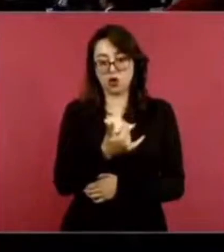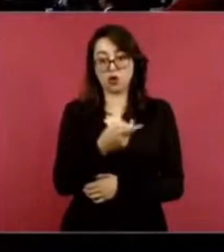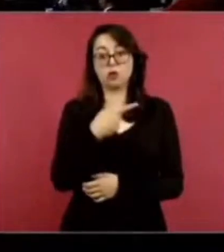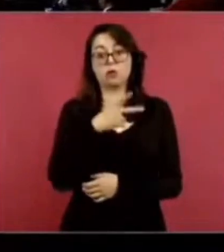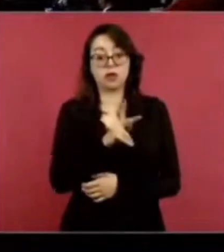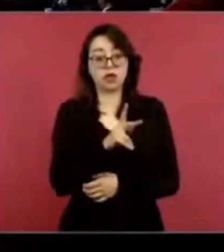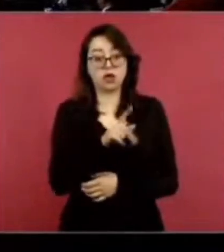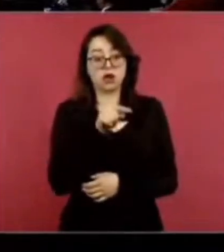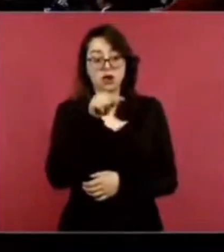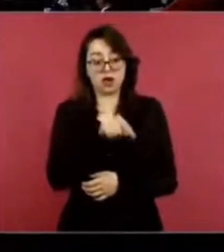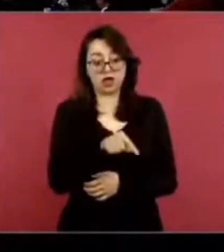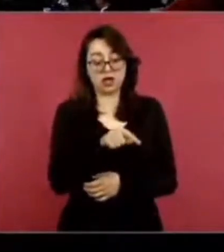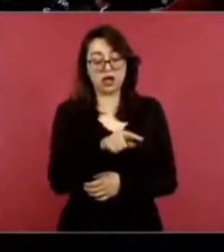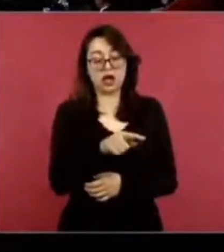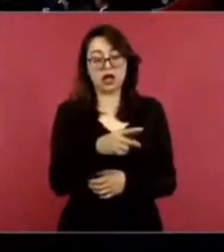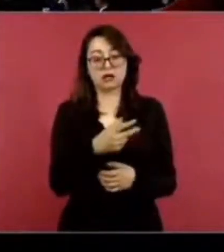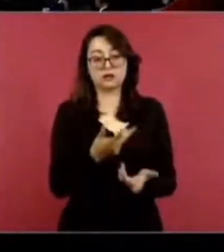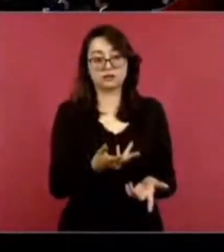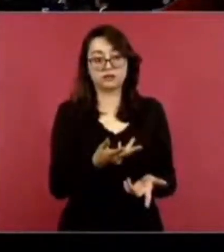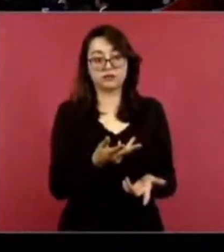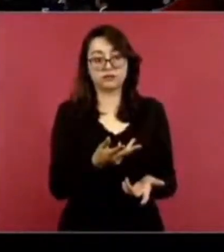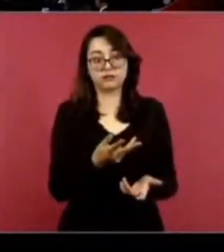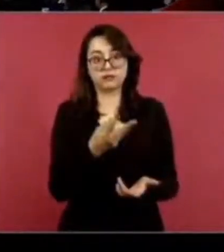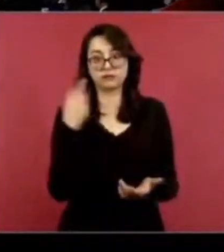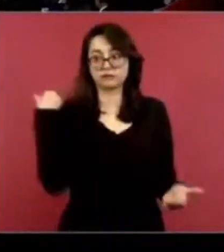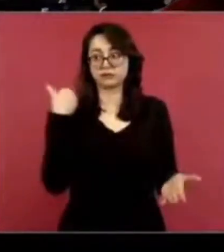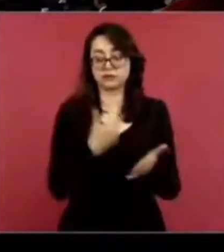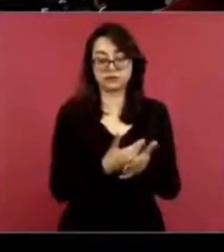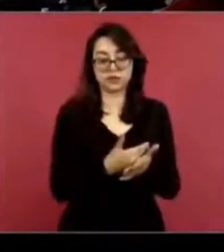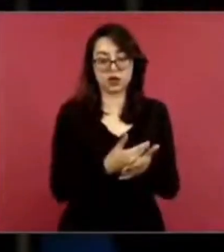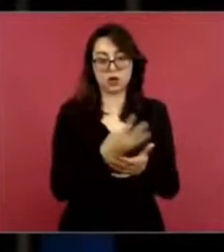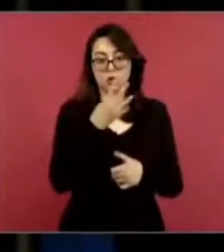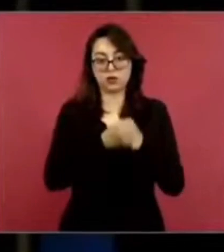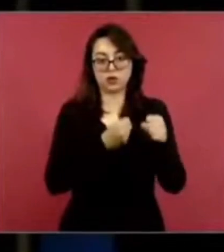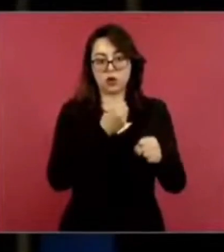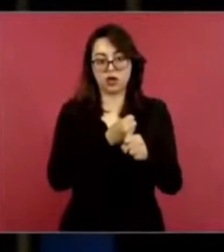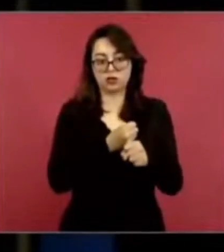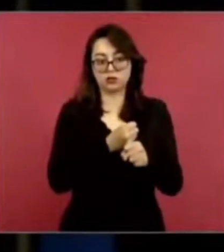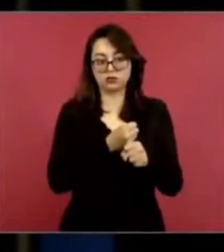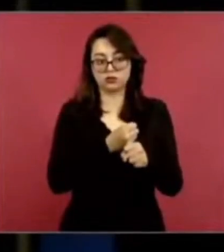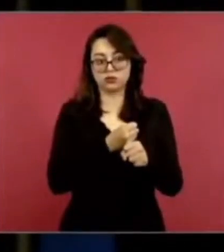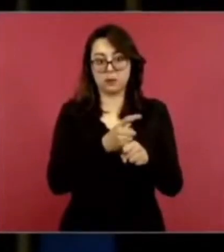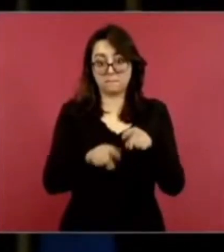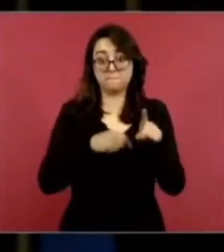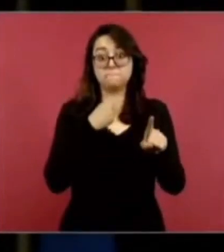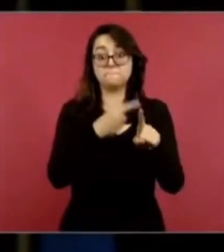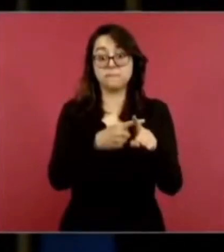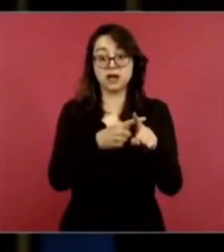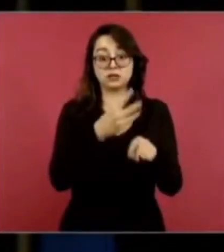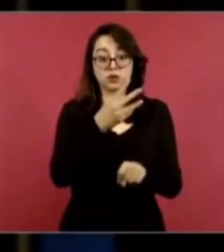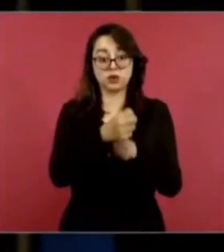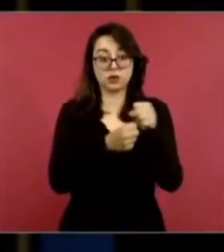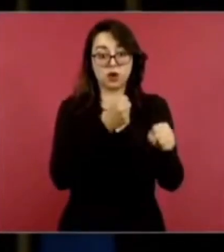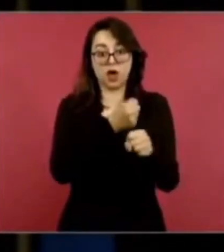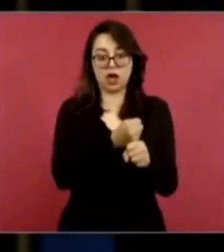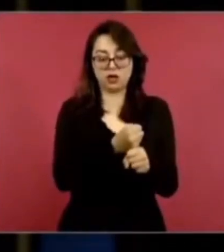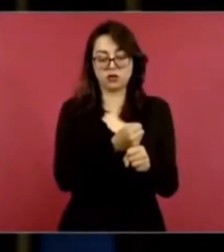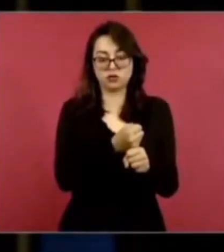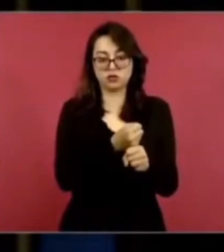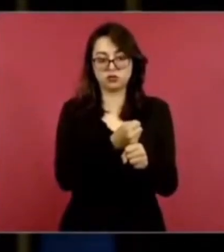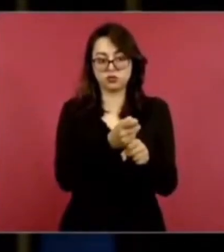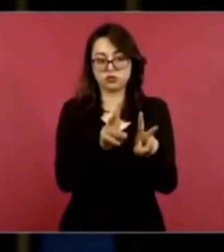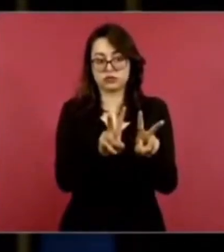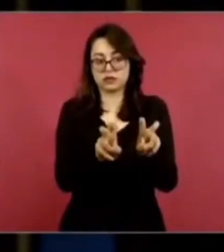esté otro periodo, si no me recuerdo, son 4 años más en el cargo. Tiene ahí el problema del tema del feminicidio. Sí han bajado